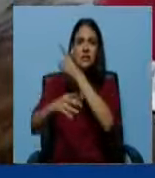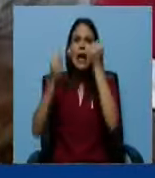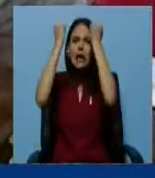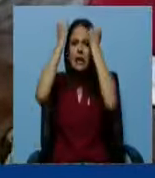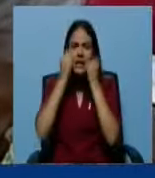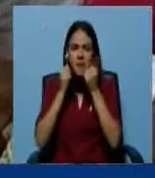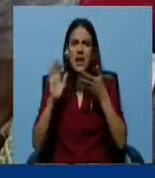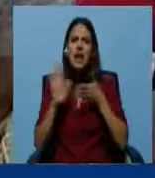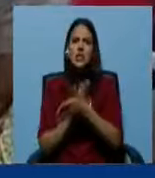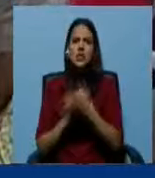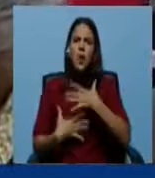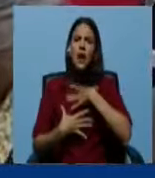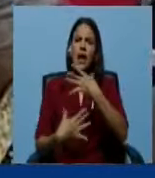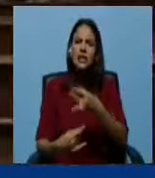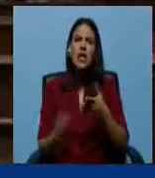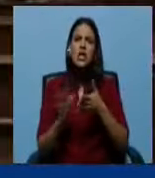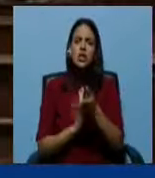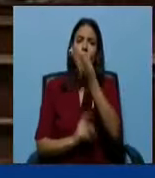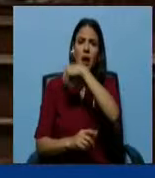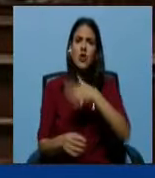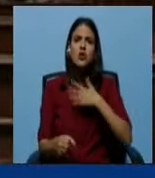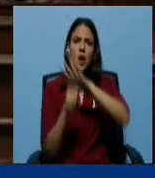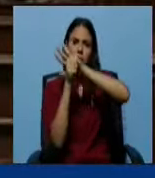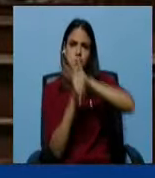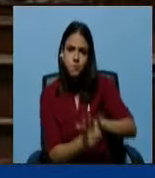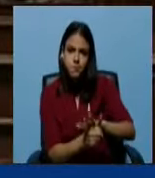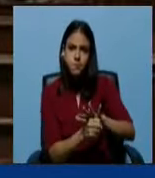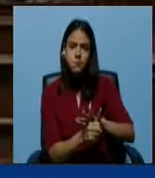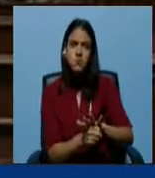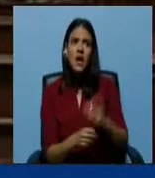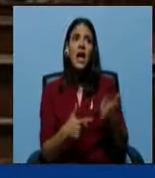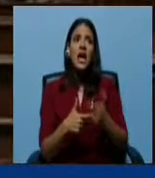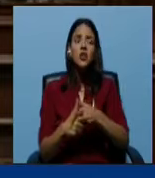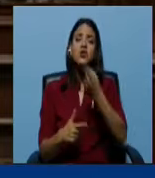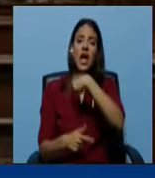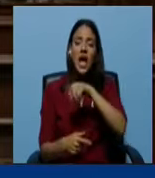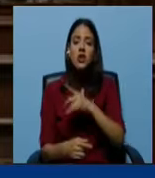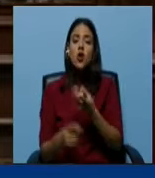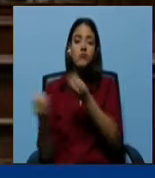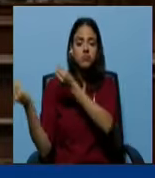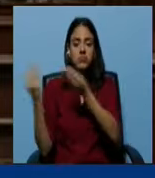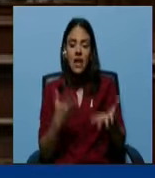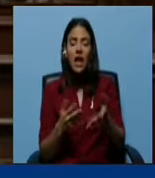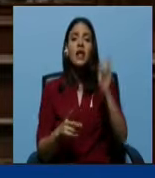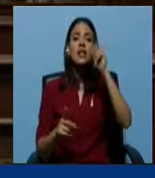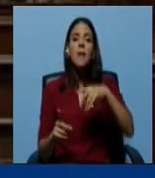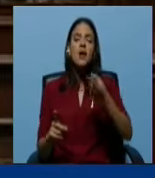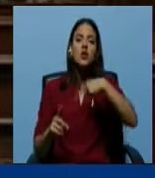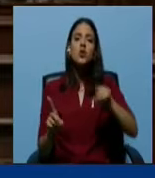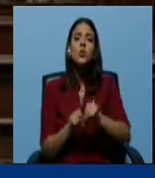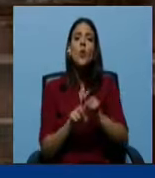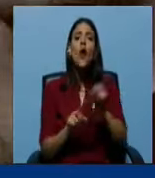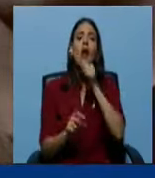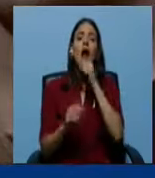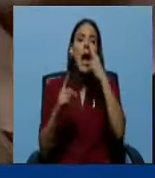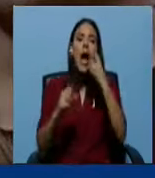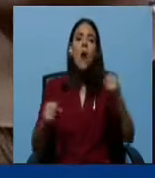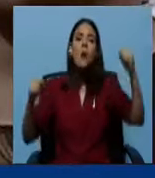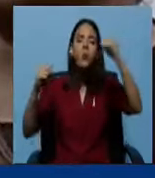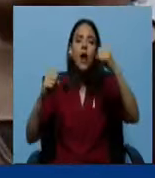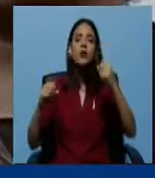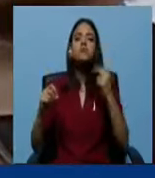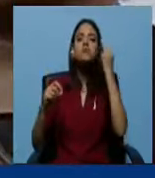las intenciones coloniales europeas, entonces trajeron a nuestros abuelos africanos, Carmen.